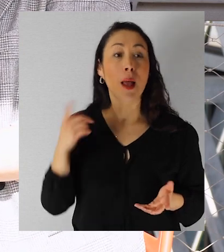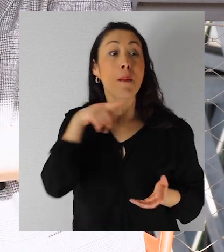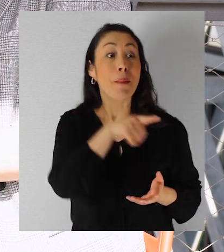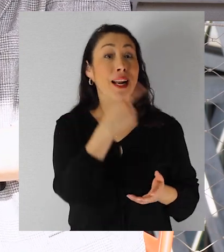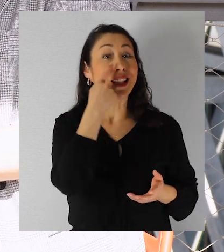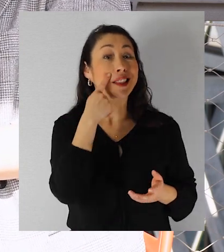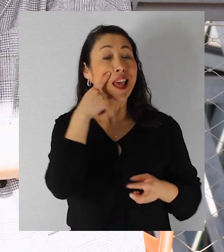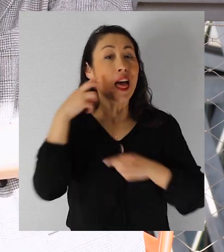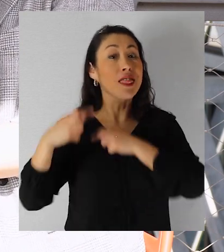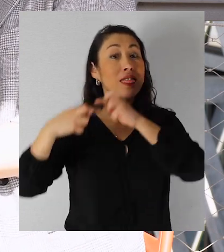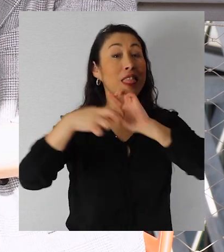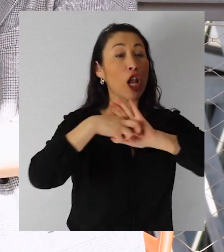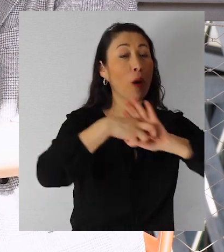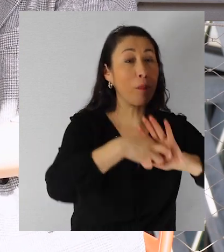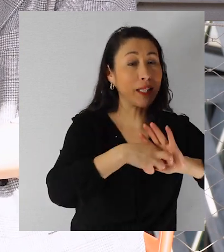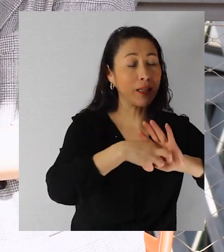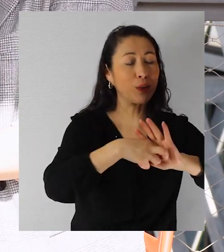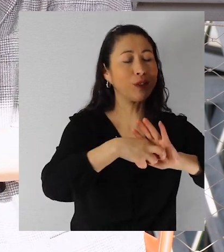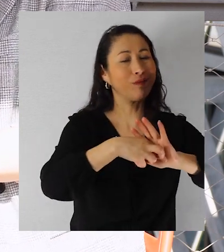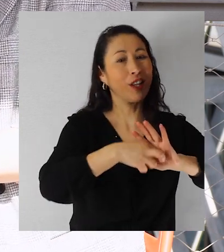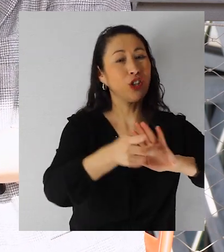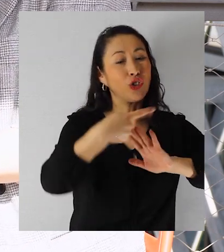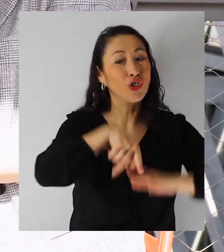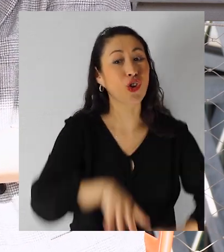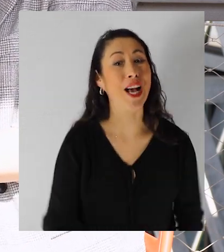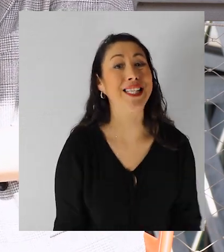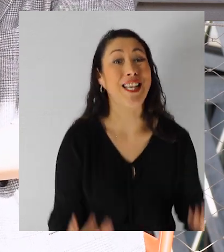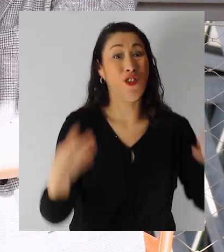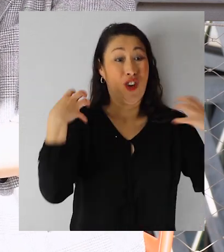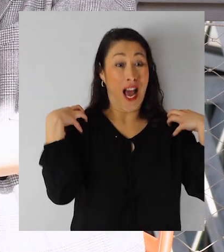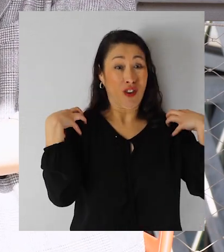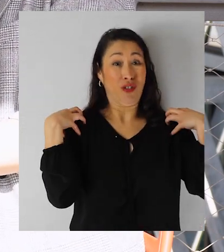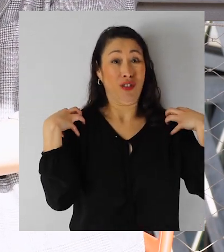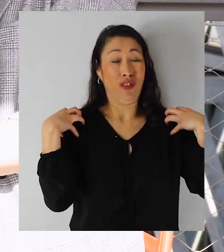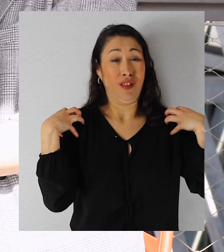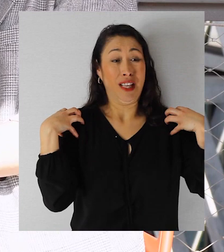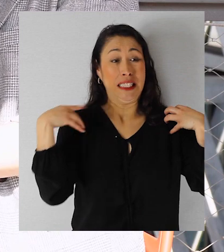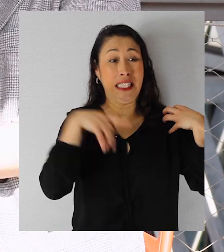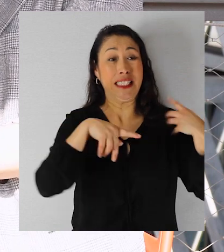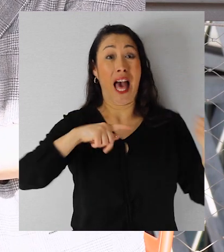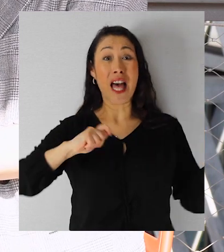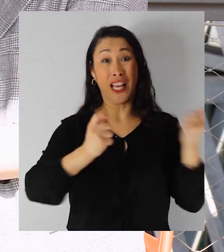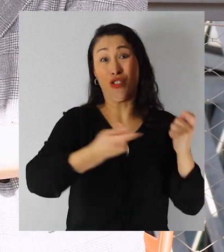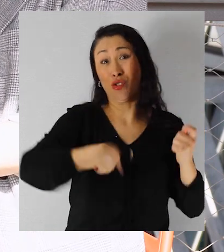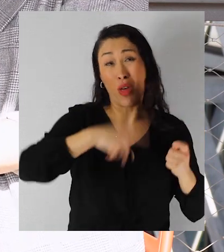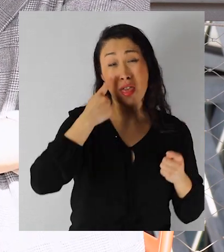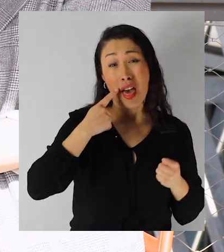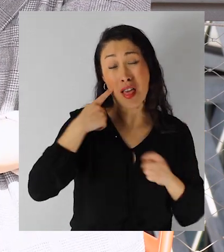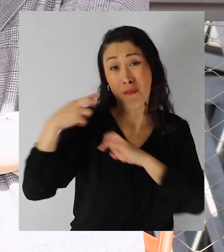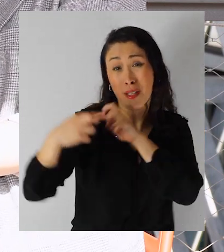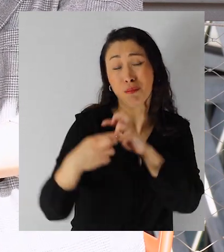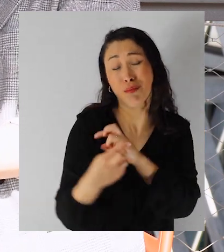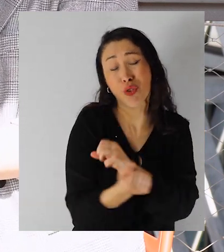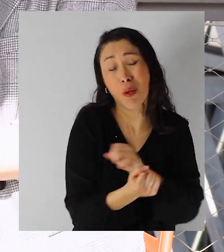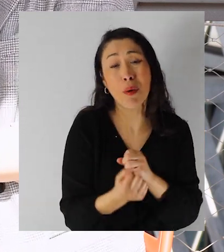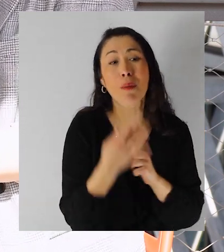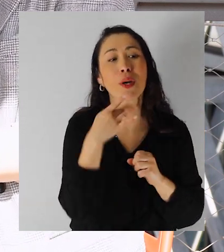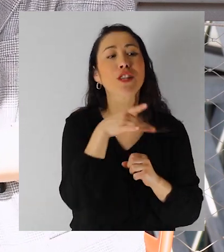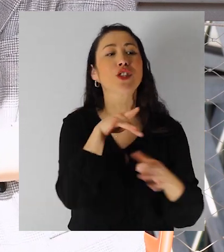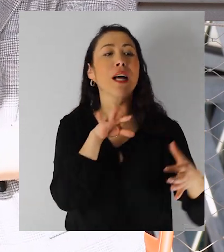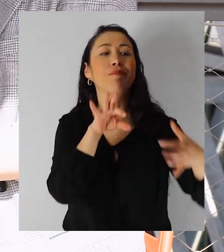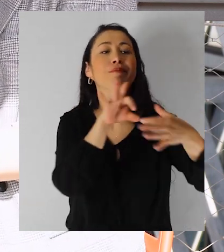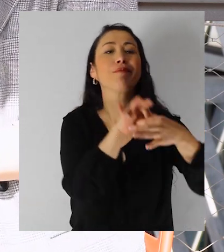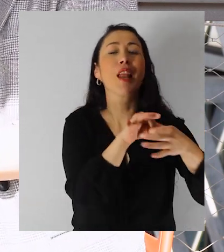el Día de los Patrimonios, y como no nos podemos hacer cargo de esa adaptación, porque probablemente tiene que ver